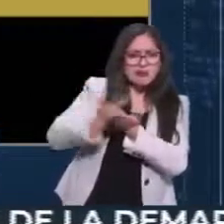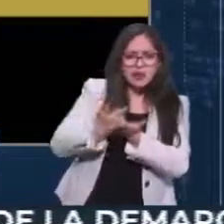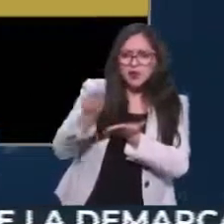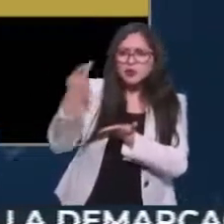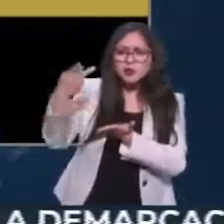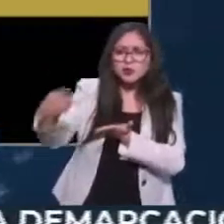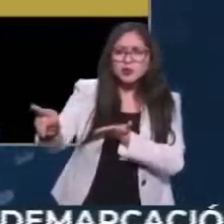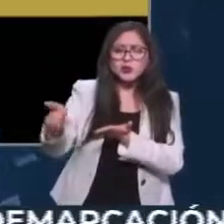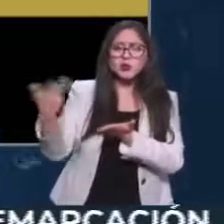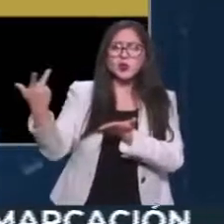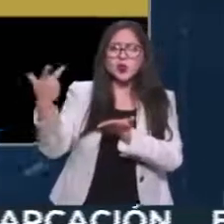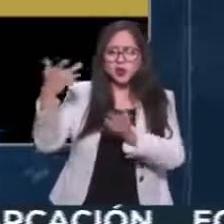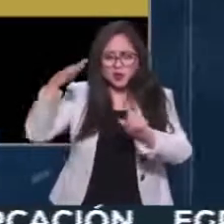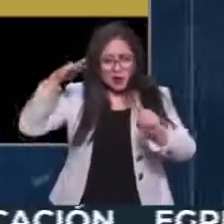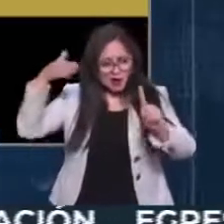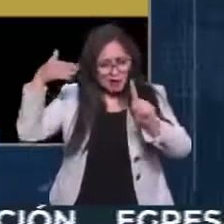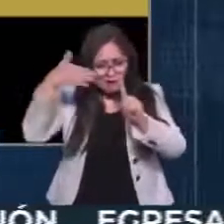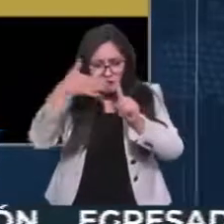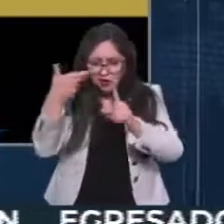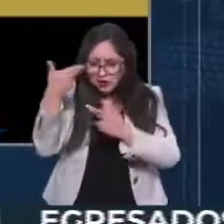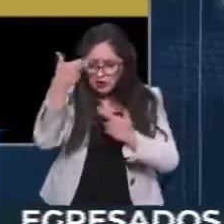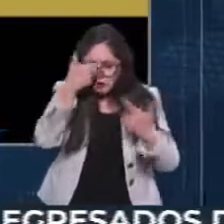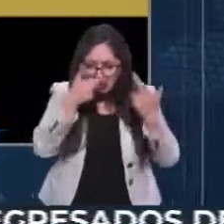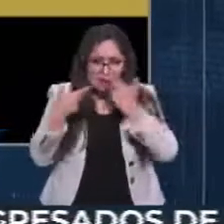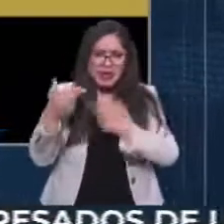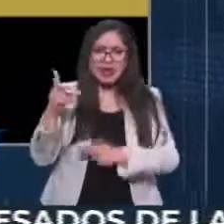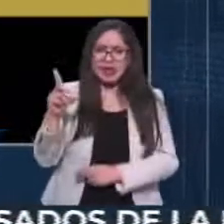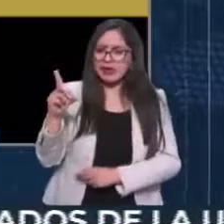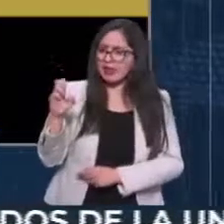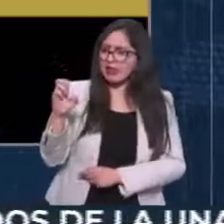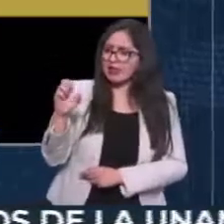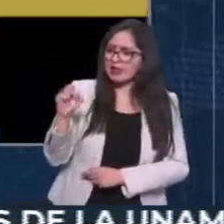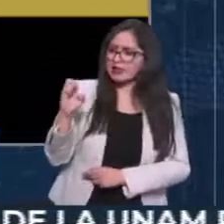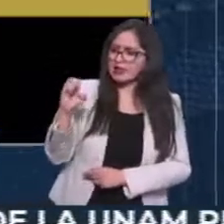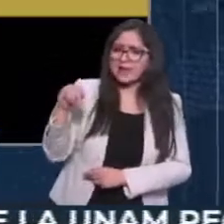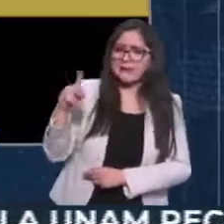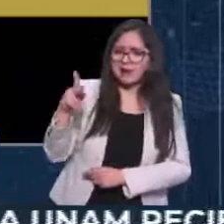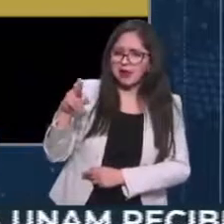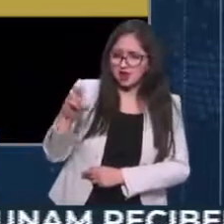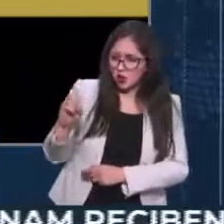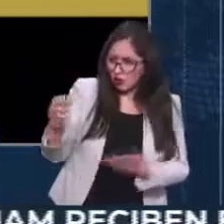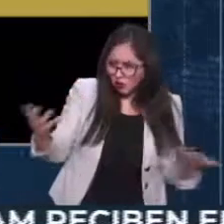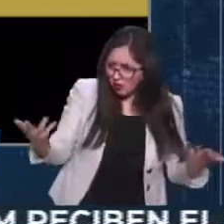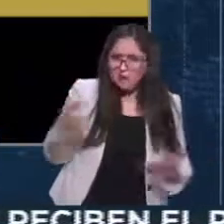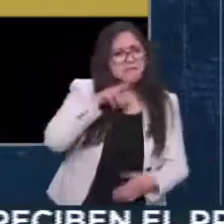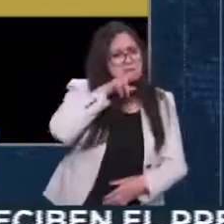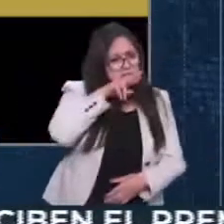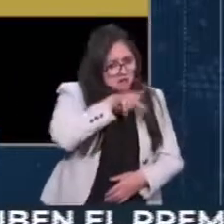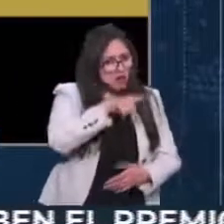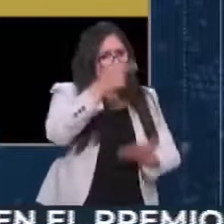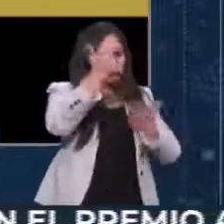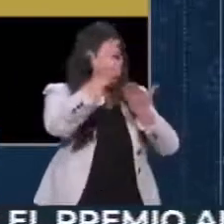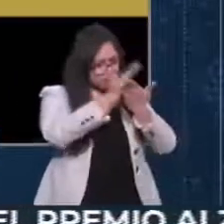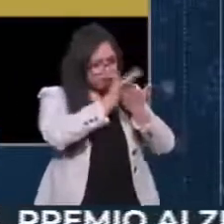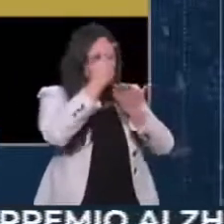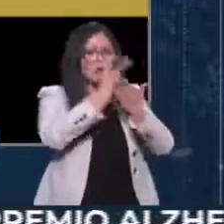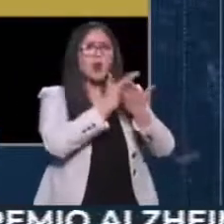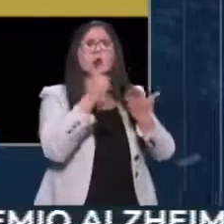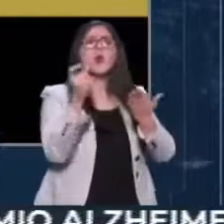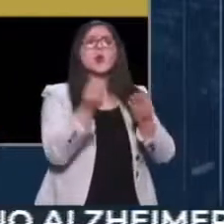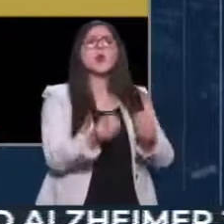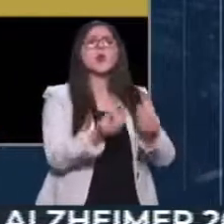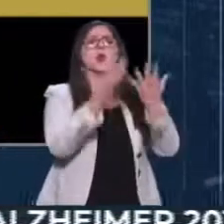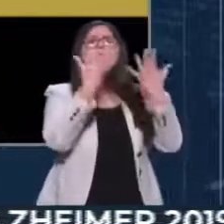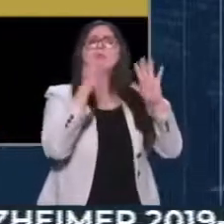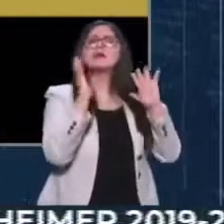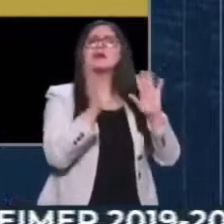ámbito al desempeño, en lugar de hacerlo en un ámbito mayormente a cumplimiento, dada la